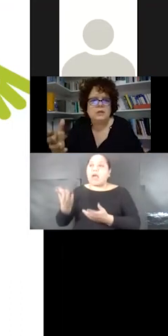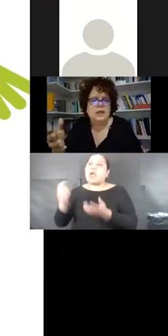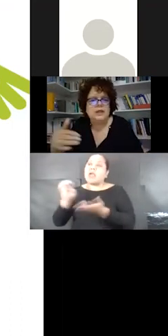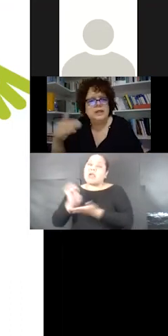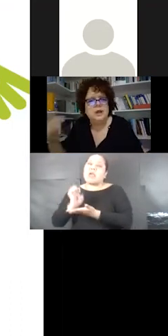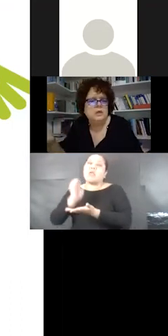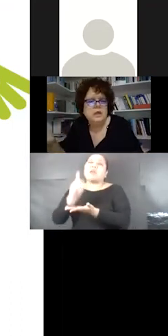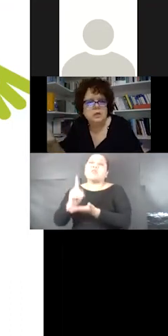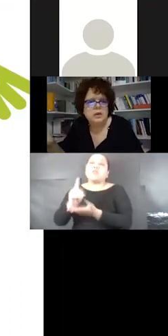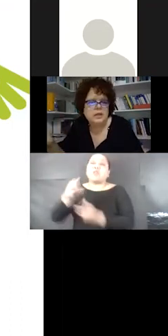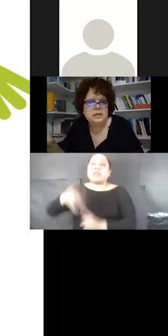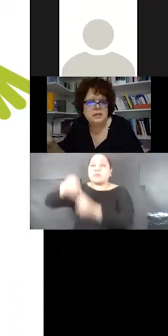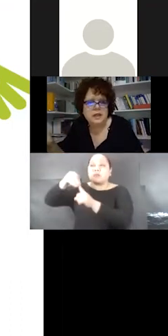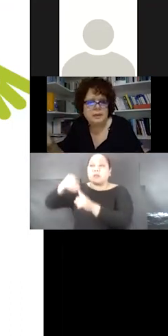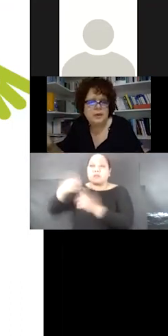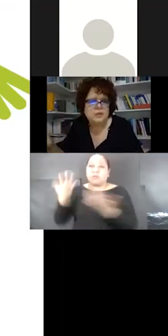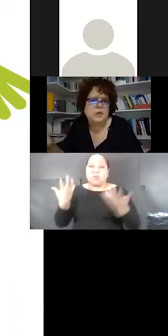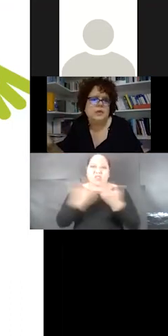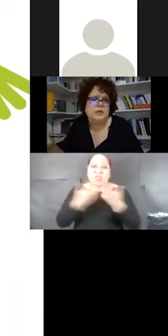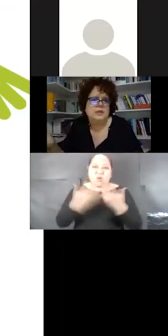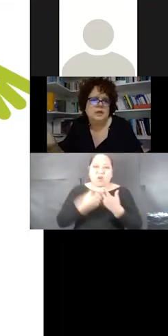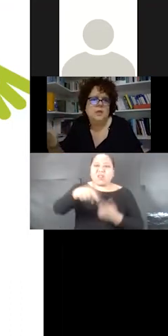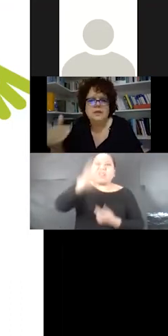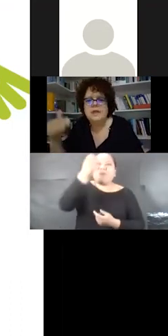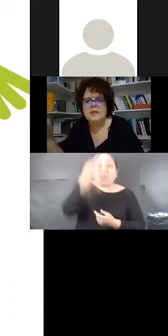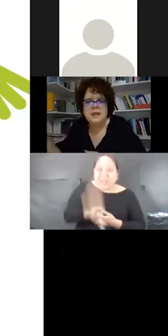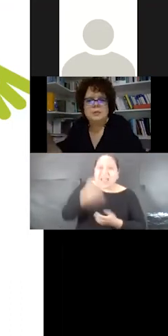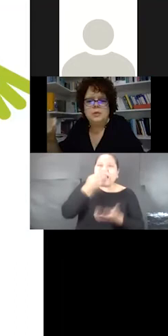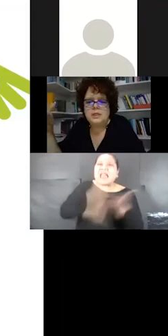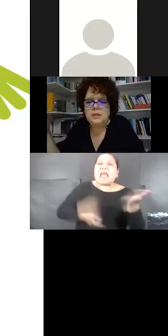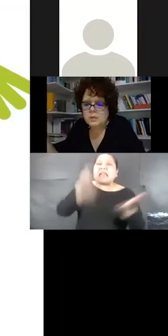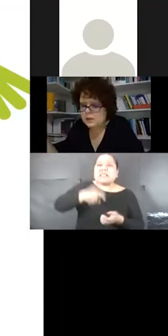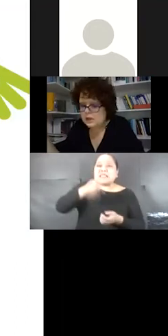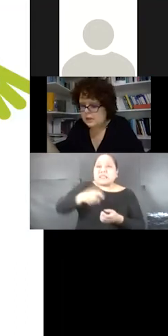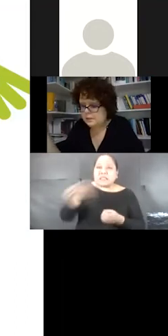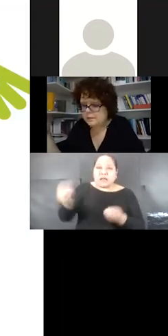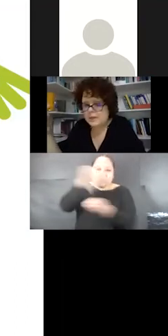educación de calidad de acuerdo con lo que necesitan las personas sordas, lo cual debería estar en